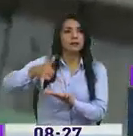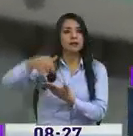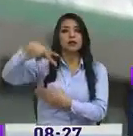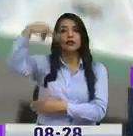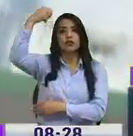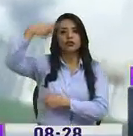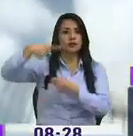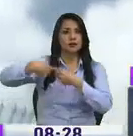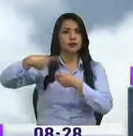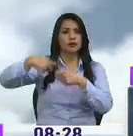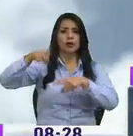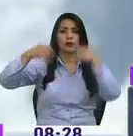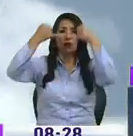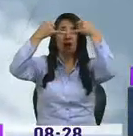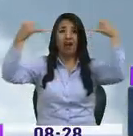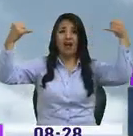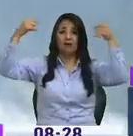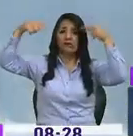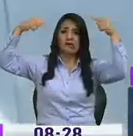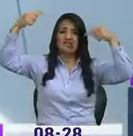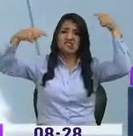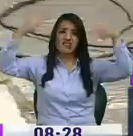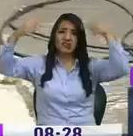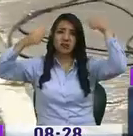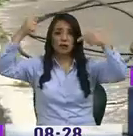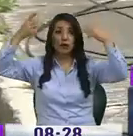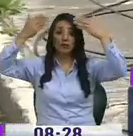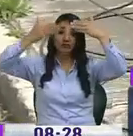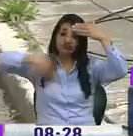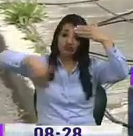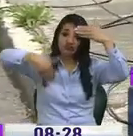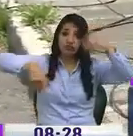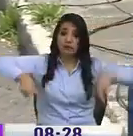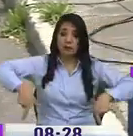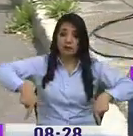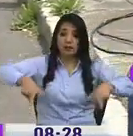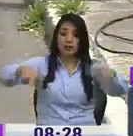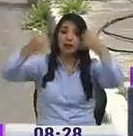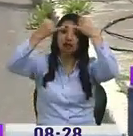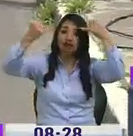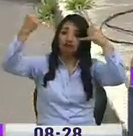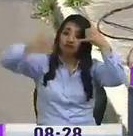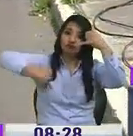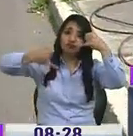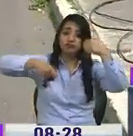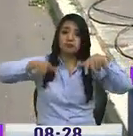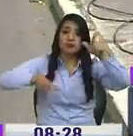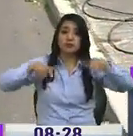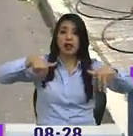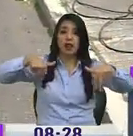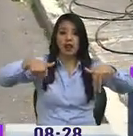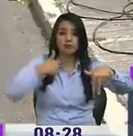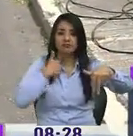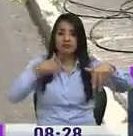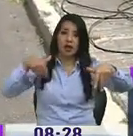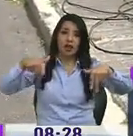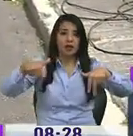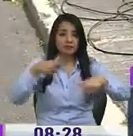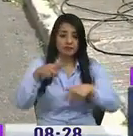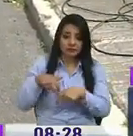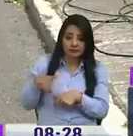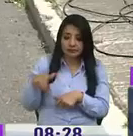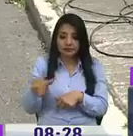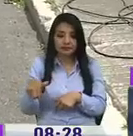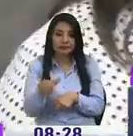están amarrados a los postes, otros están sueltos en las veredas, interrumpiendo el paso de los peatones. Los vecinos expresan su